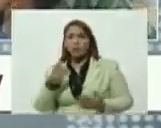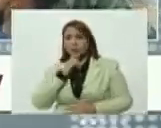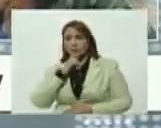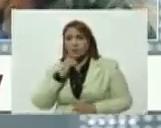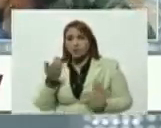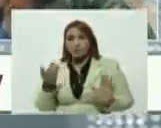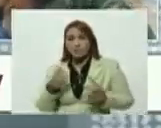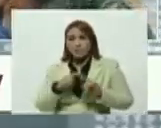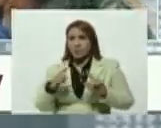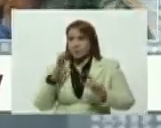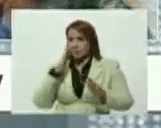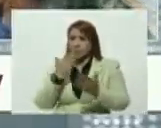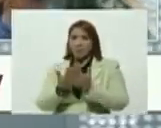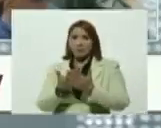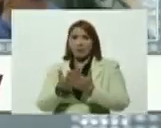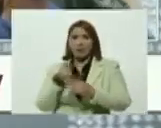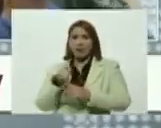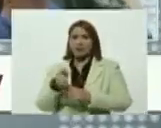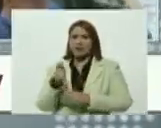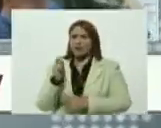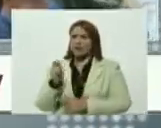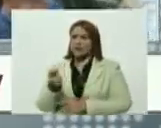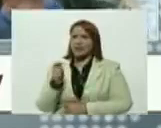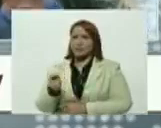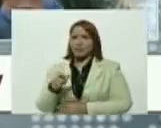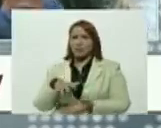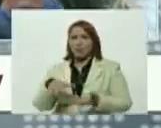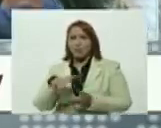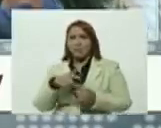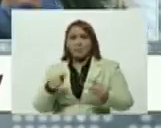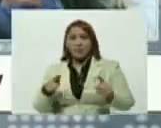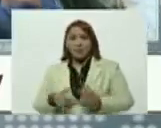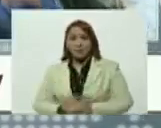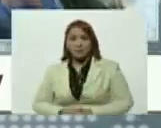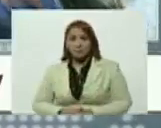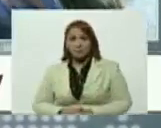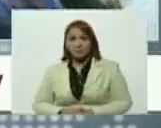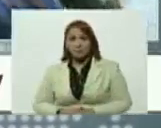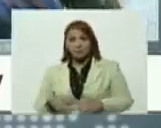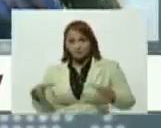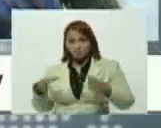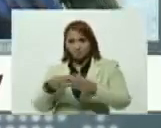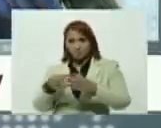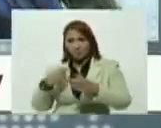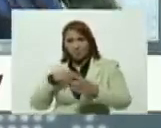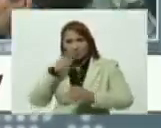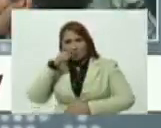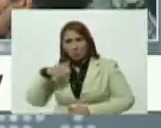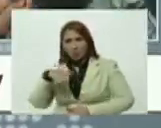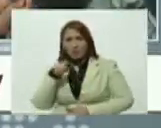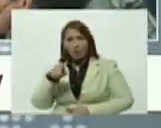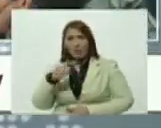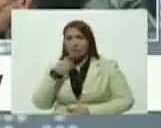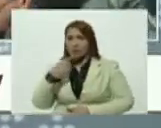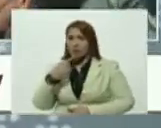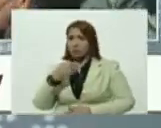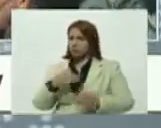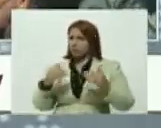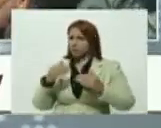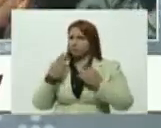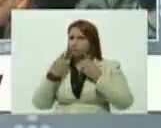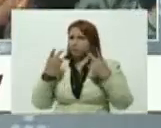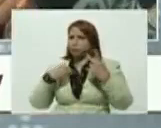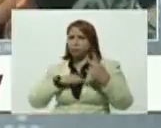difícil tener que enfrentar ese tipo de situaciones. Pero la organización de nuestro pueblo, y de allí destaco, y lo digo para